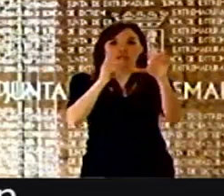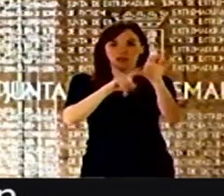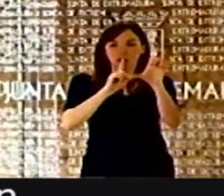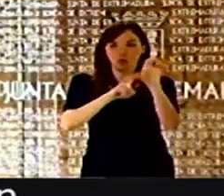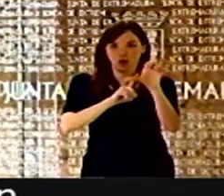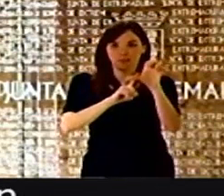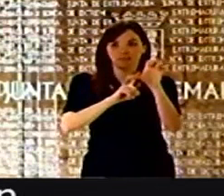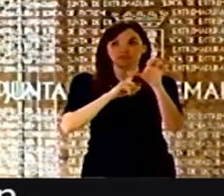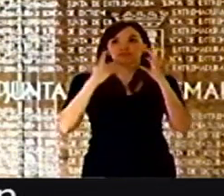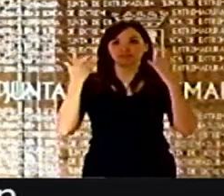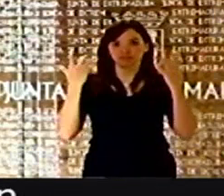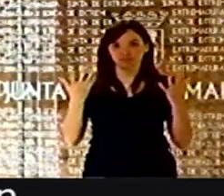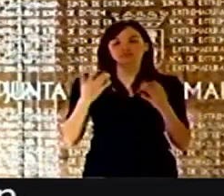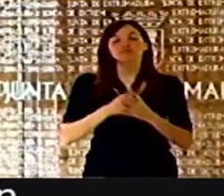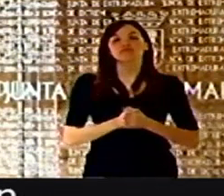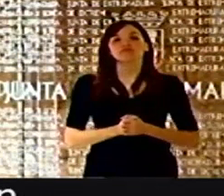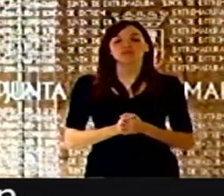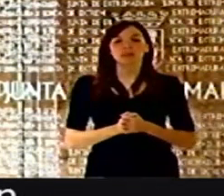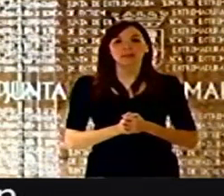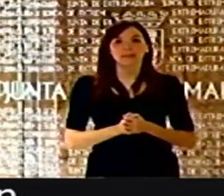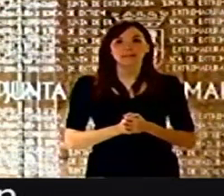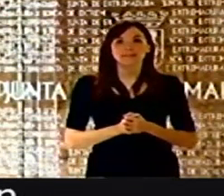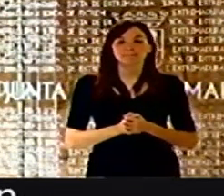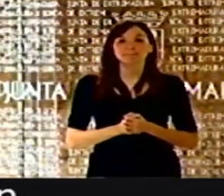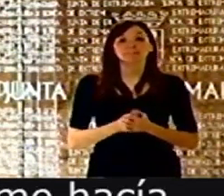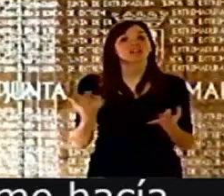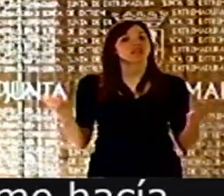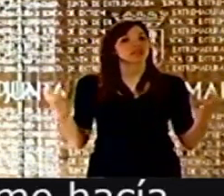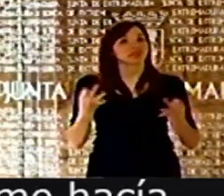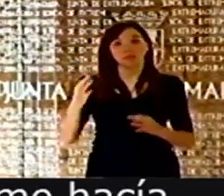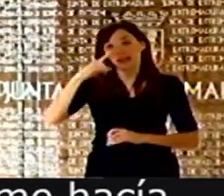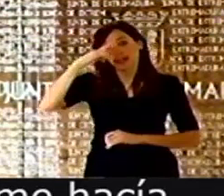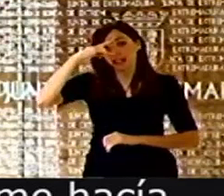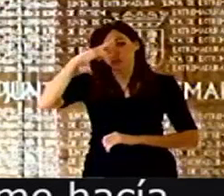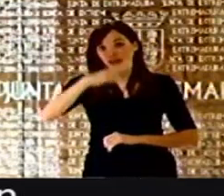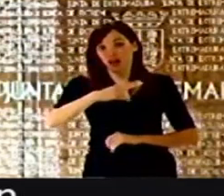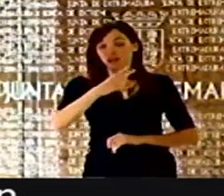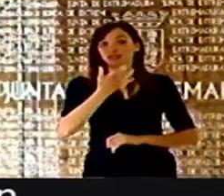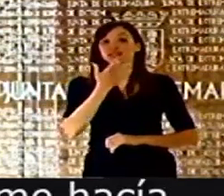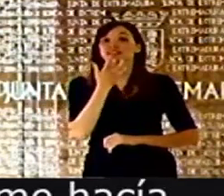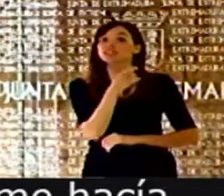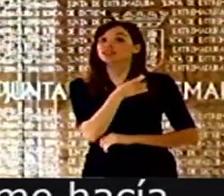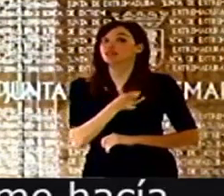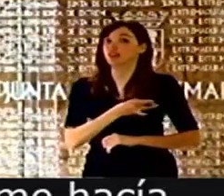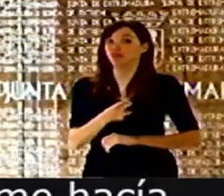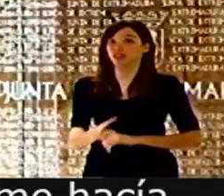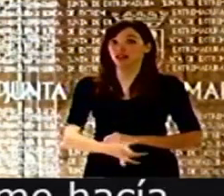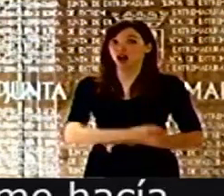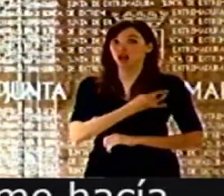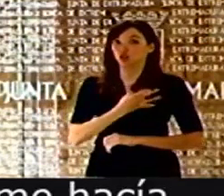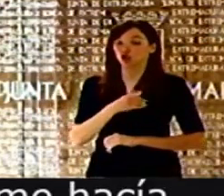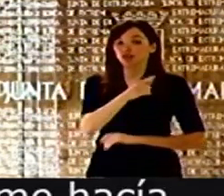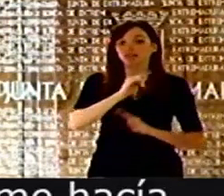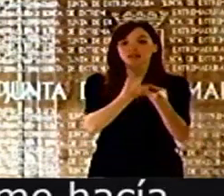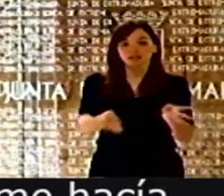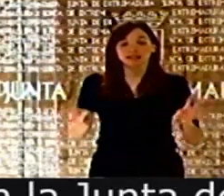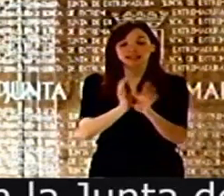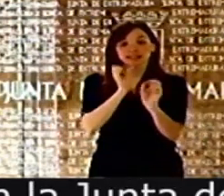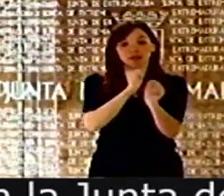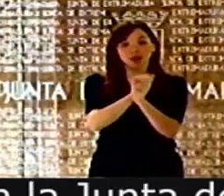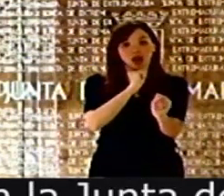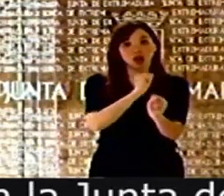tiene que respetar, como no puede ser de otra manera, que un sindicato que representa a unos determinados